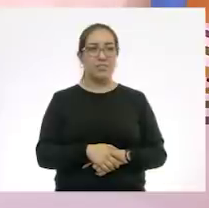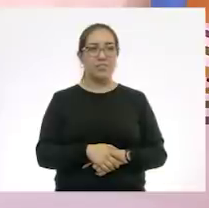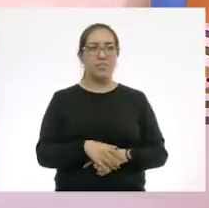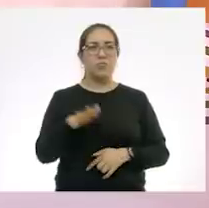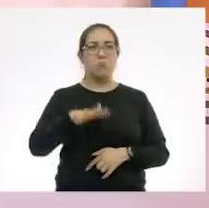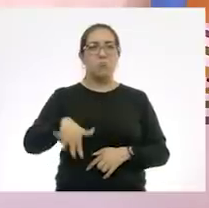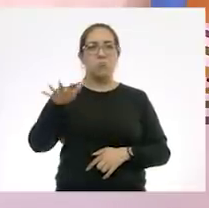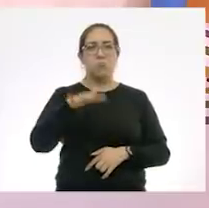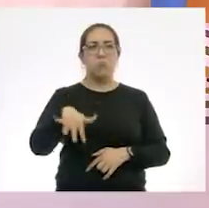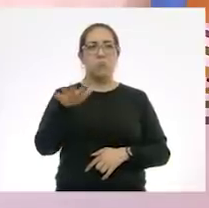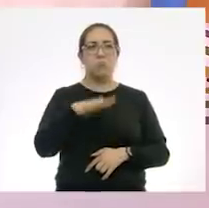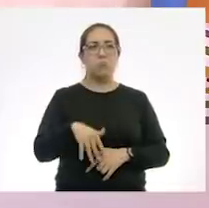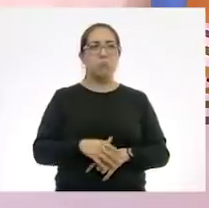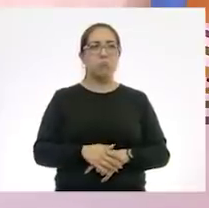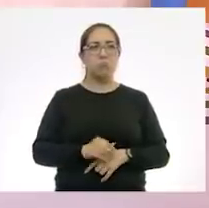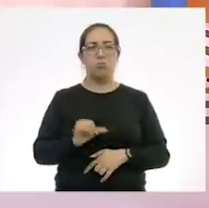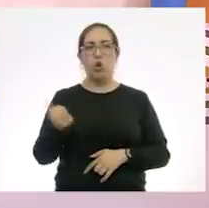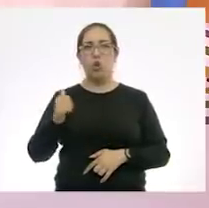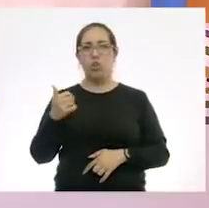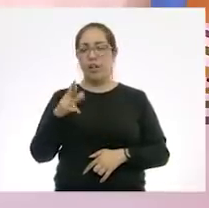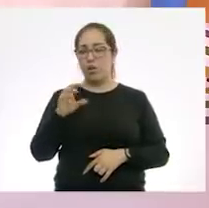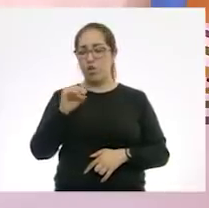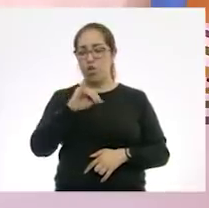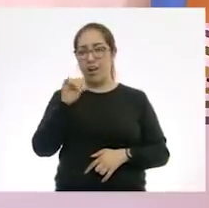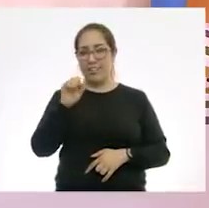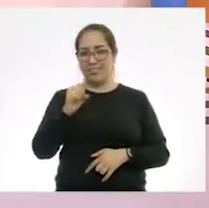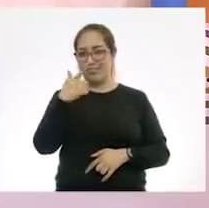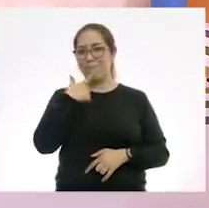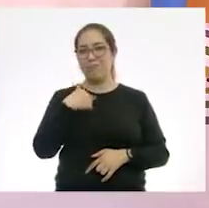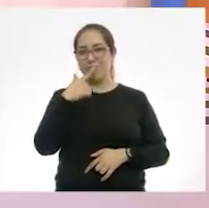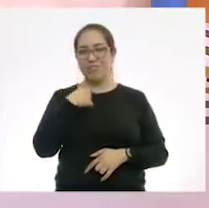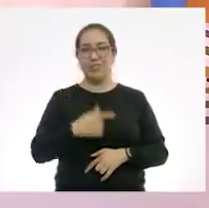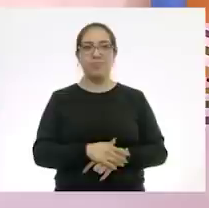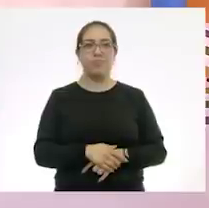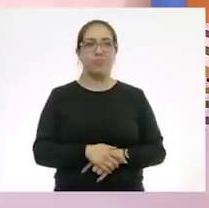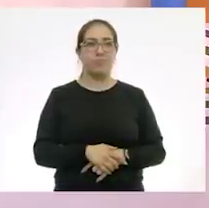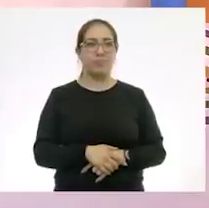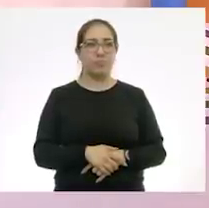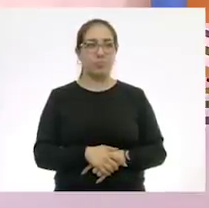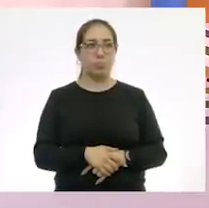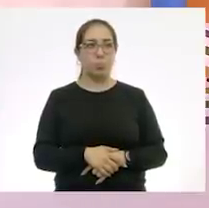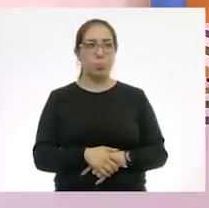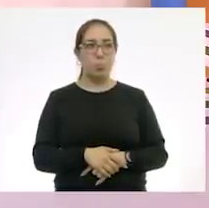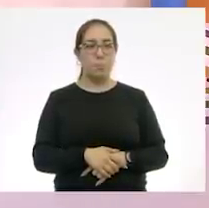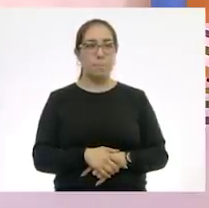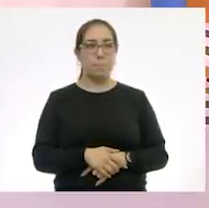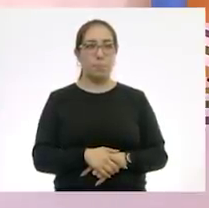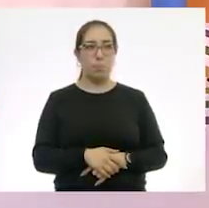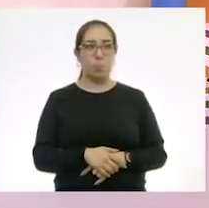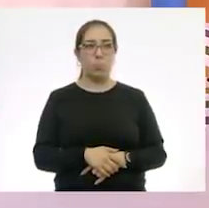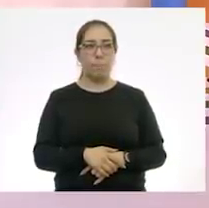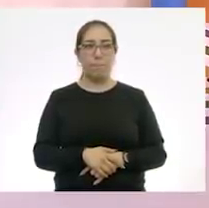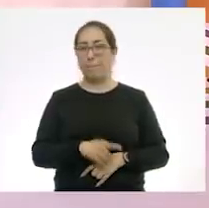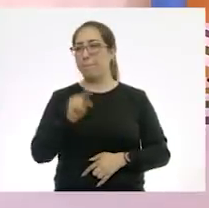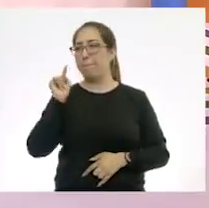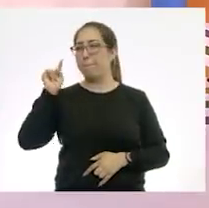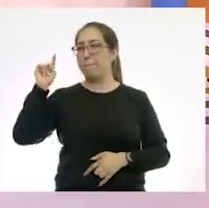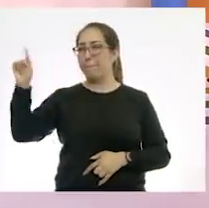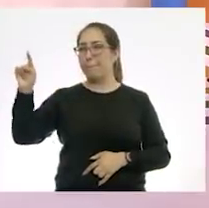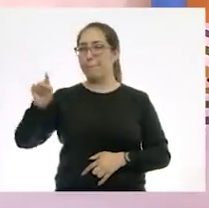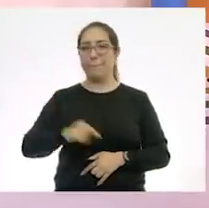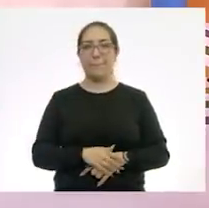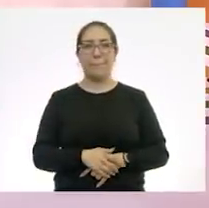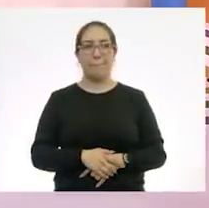rojas, dónde están las venas son azules, las arterias se representan en rojo. Ah, no las encuentro. Allá está, atrás del triángulo. Atrás del